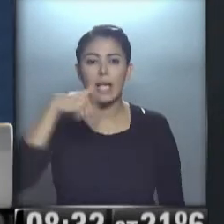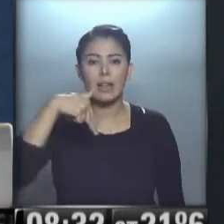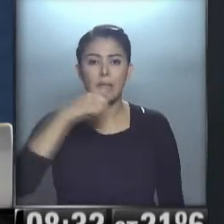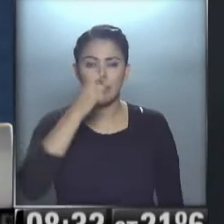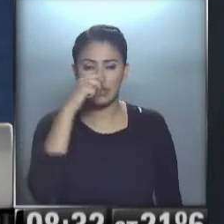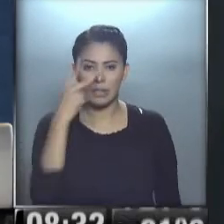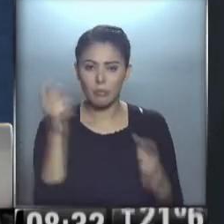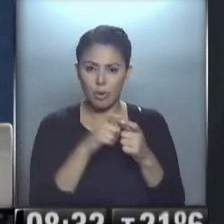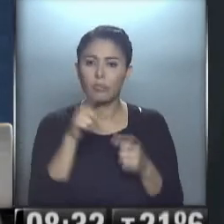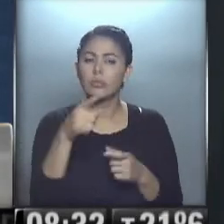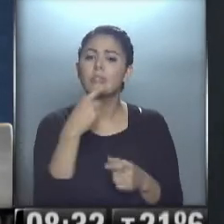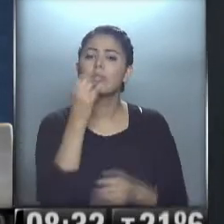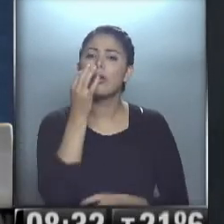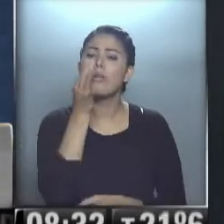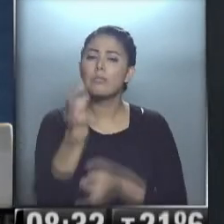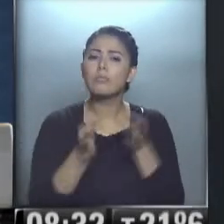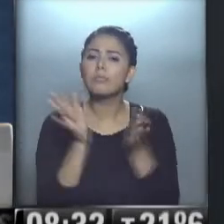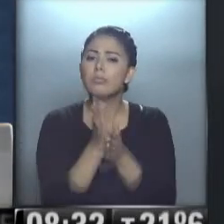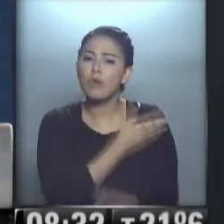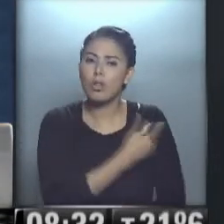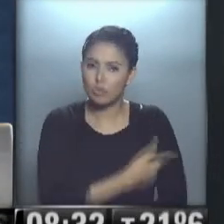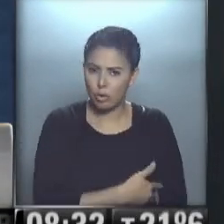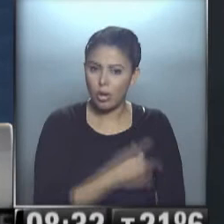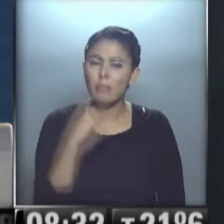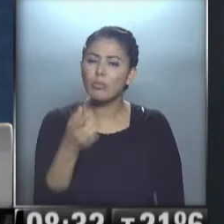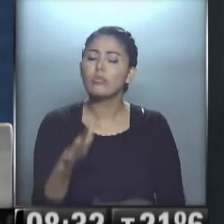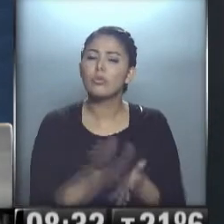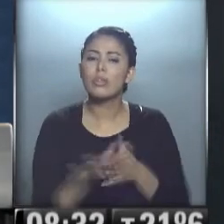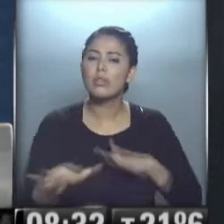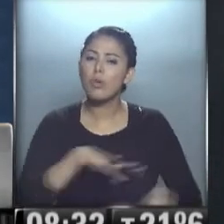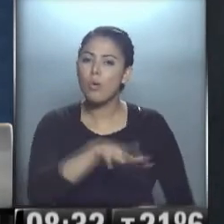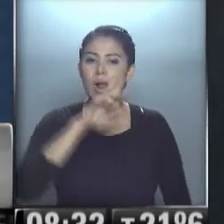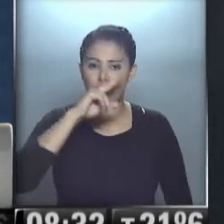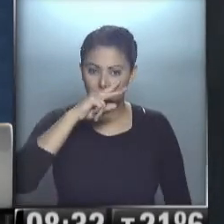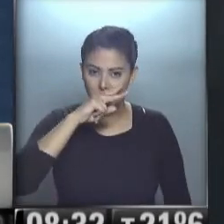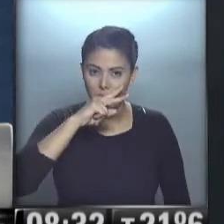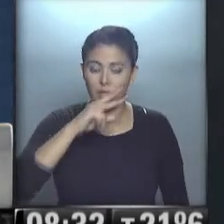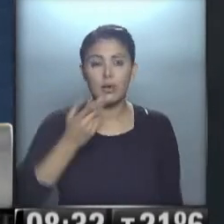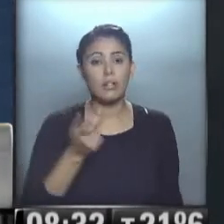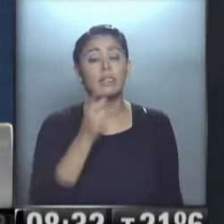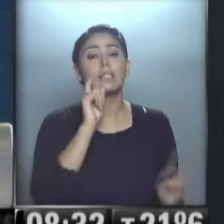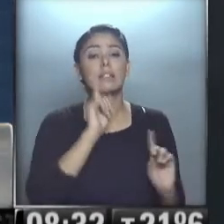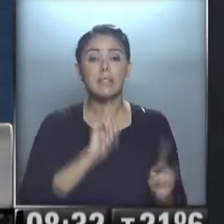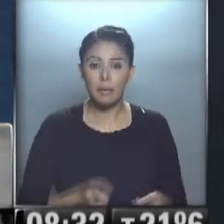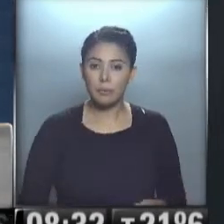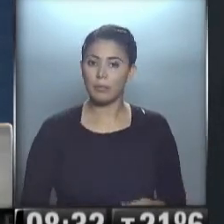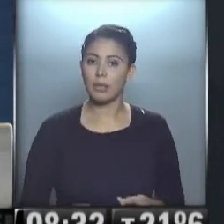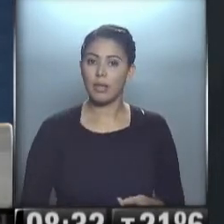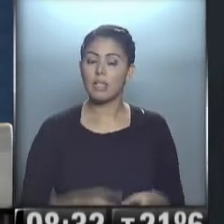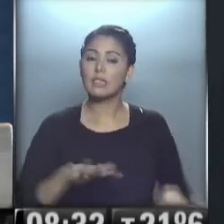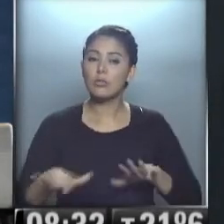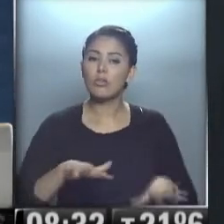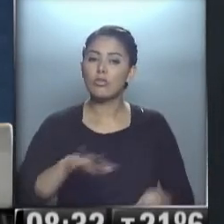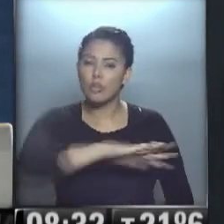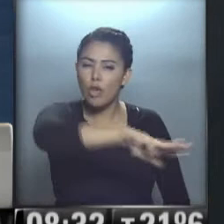ya que pudo hablar con el gobernador Daniel Scioli, puntualmente sobre la situación en La Plata, ¿sí? Y también con unas situaciones de